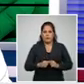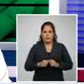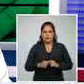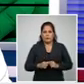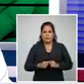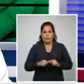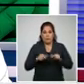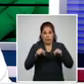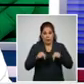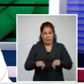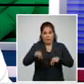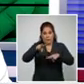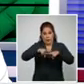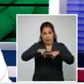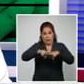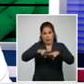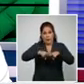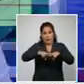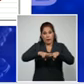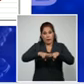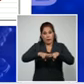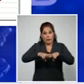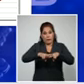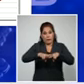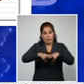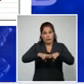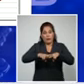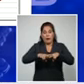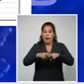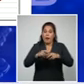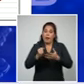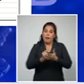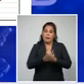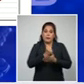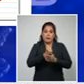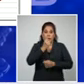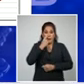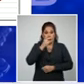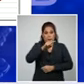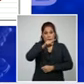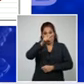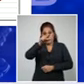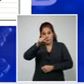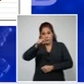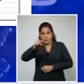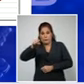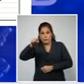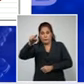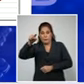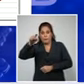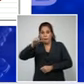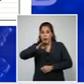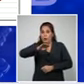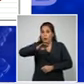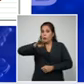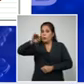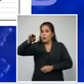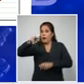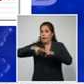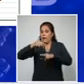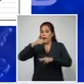Rápidamente La Habana, se ve lamentablemente la curva que se incrementa, y Habana Vieja, Regla,